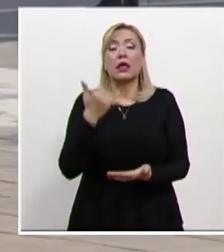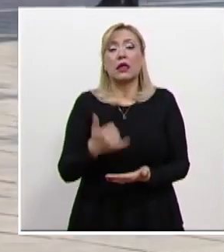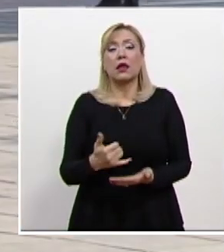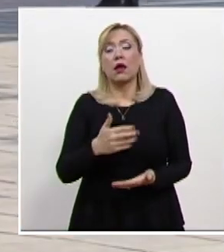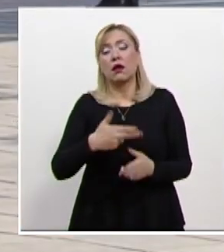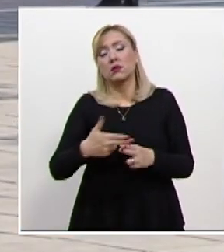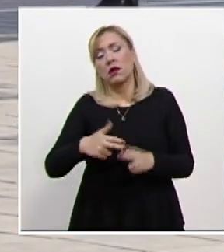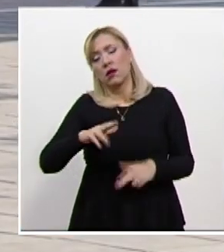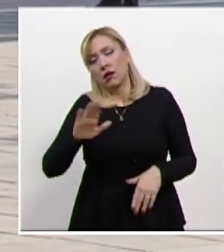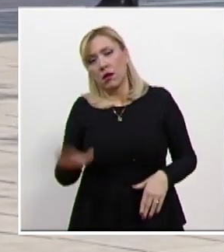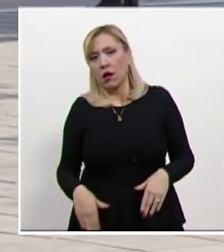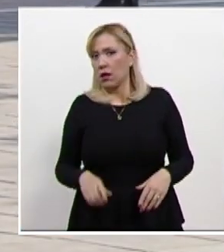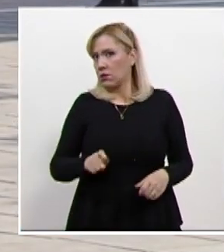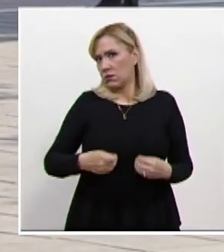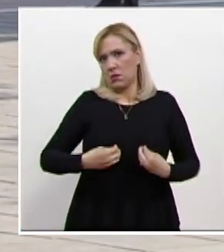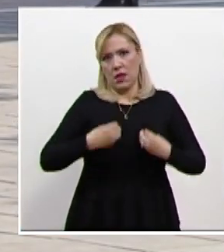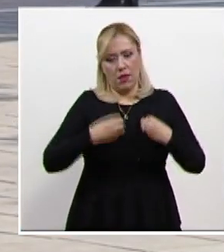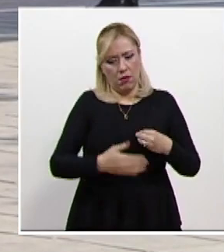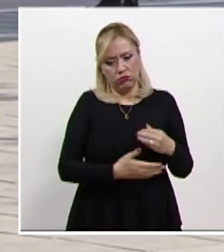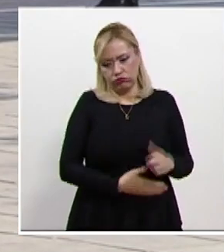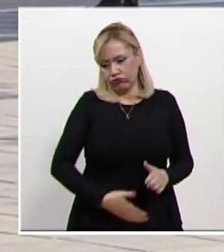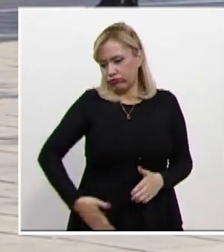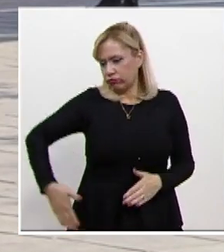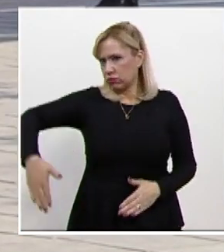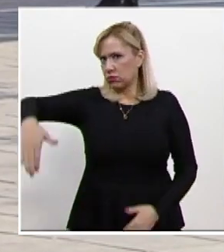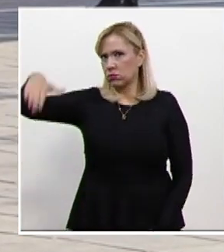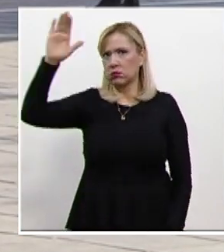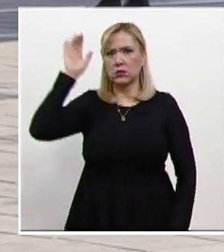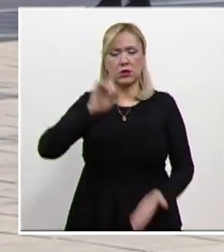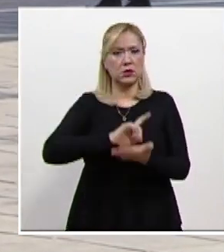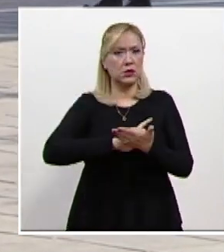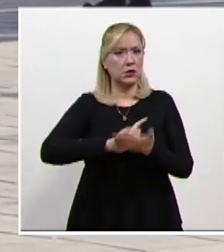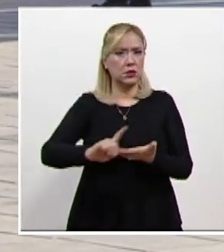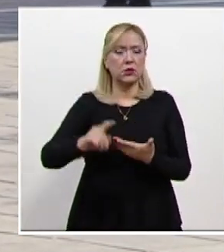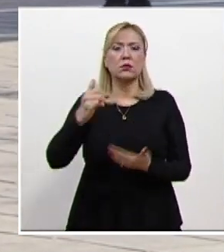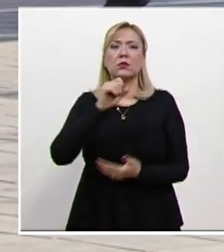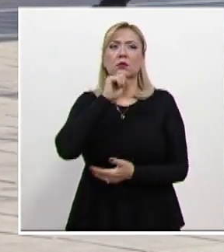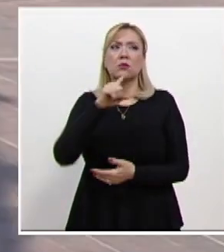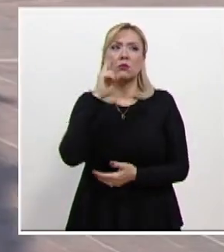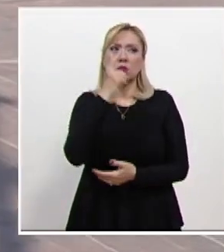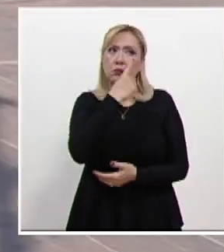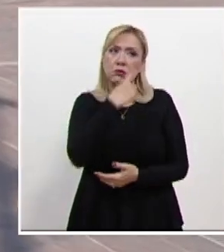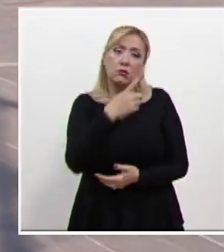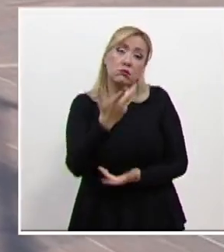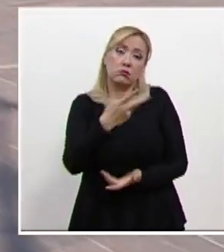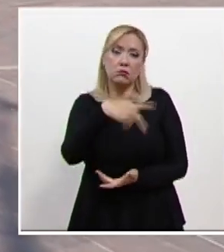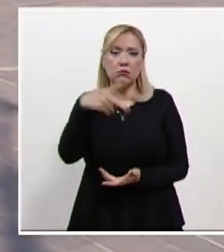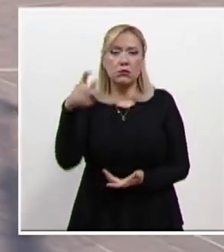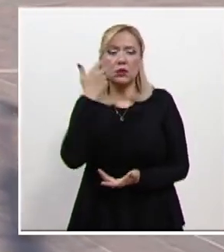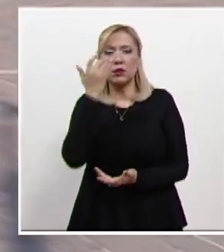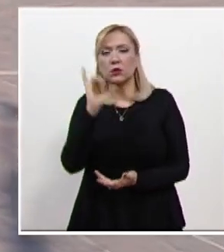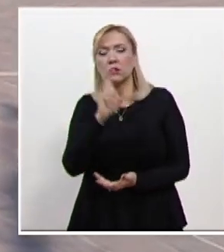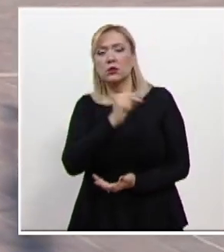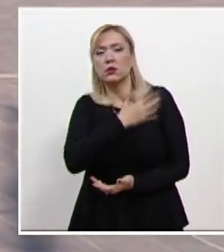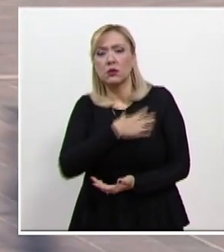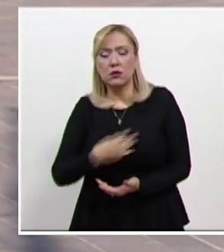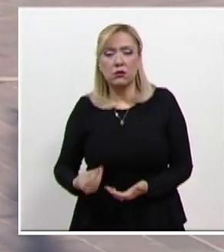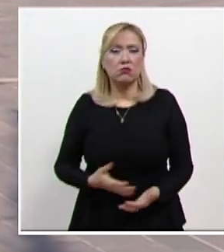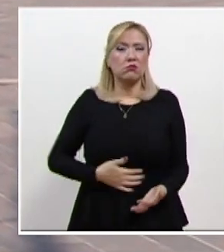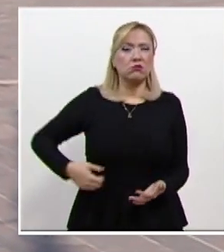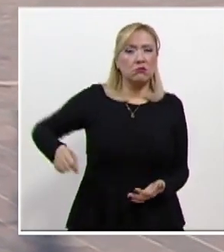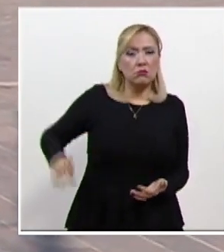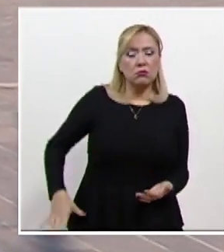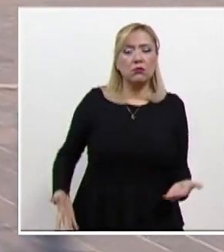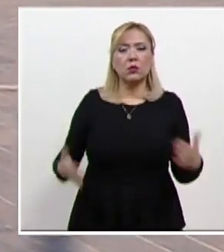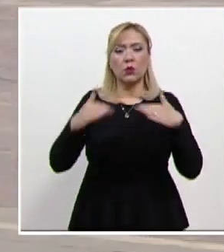vida, disposición que afectaba el ejercicio de los derechos a la autonomía reproductiva, a la vida, a la igualdad, a la salud e integridad